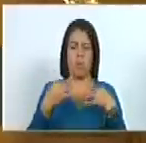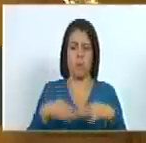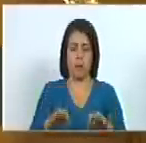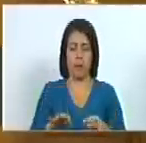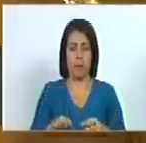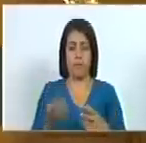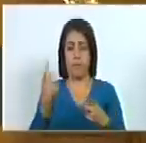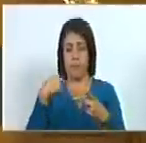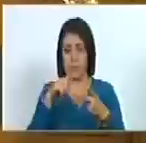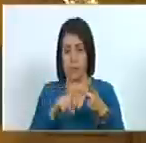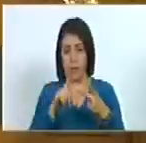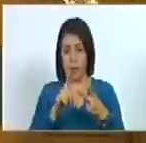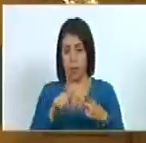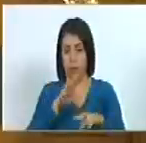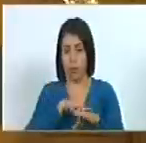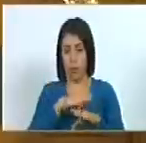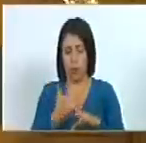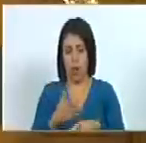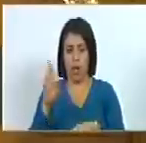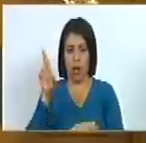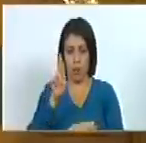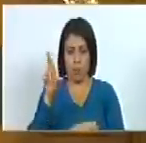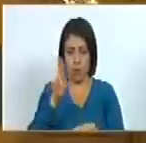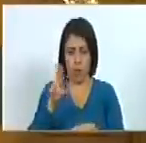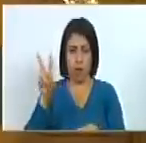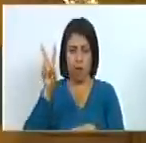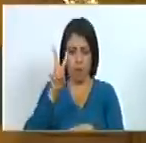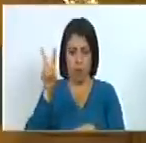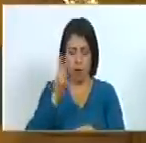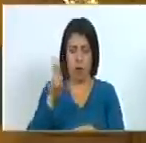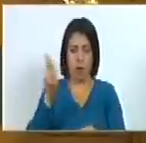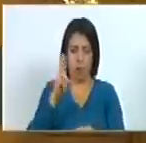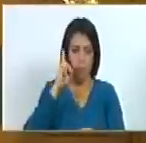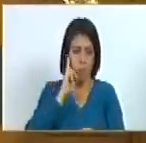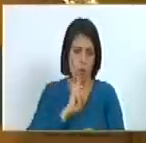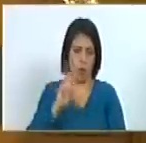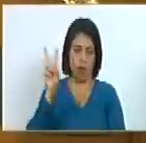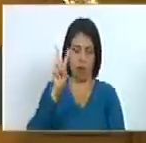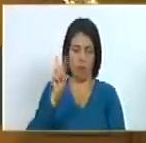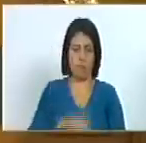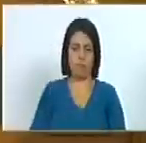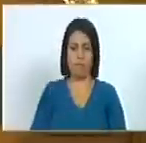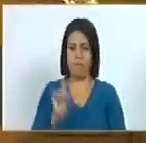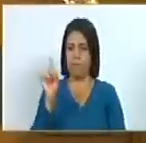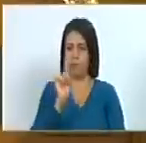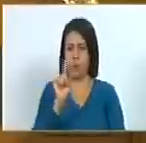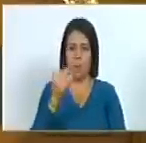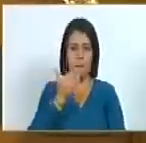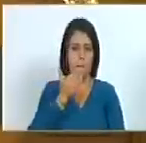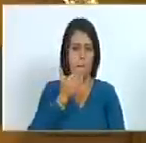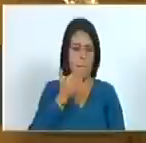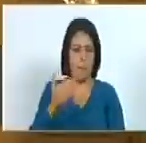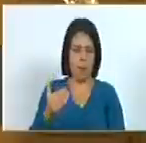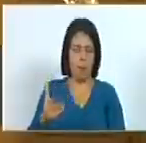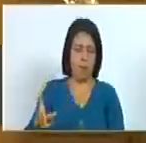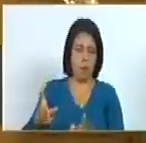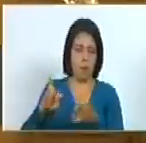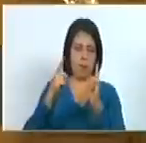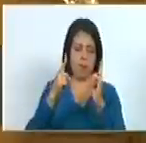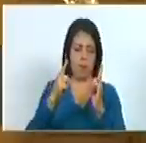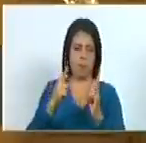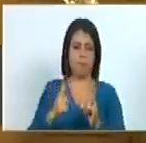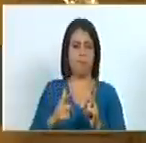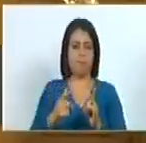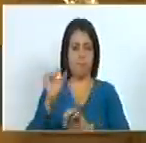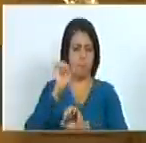En segundo lugar, porque a la República Venezolana, a la República Bolivariana de Venezuela, no se le ha permitido